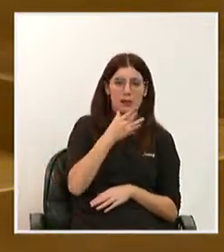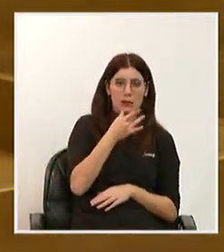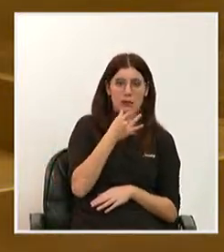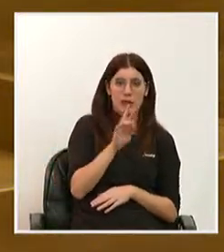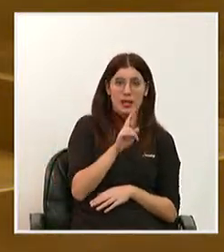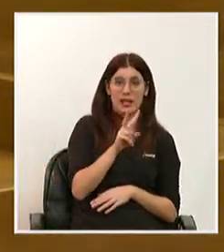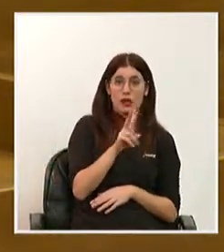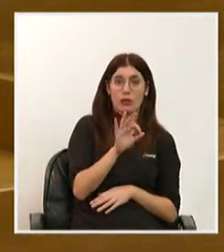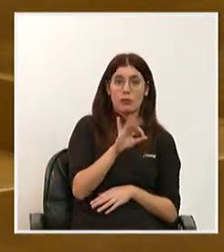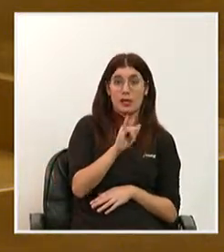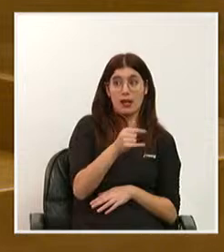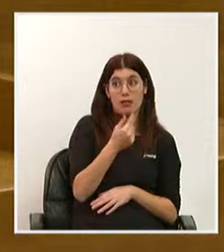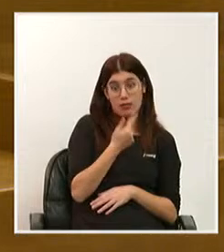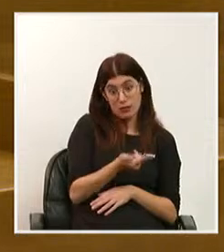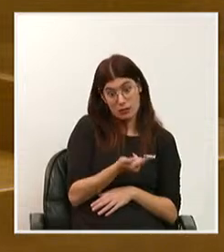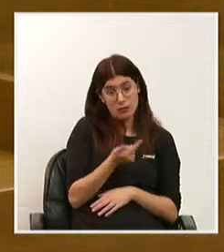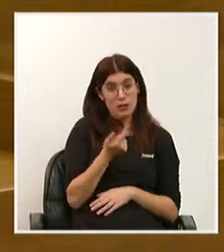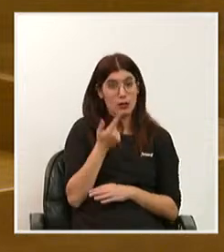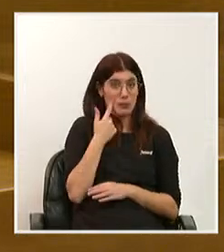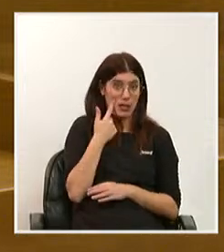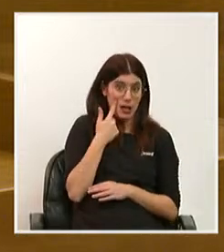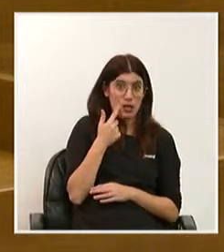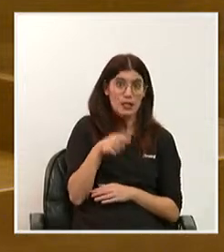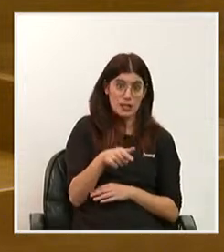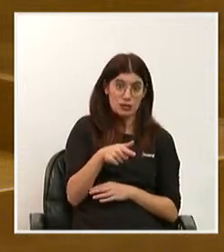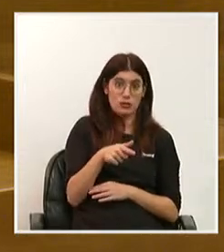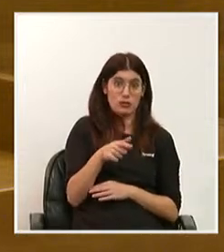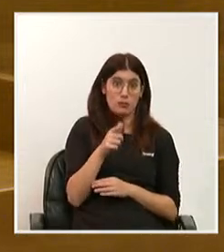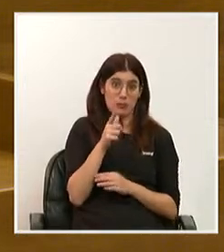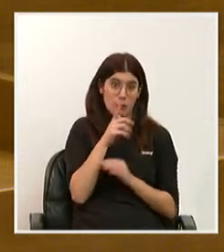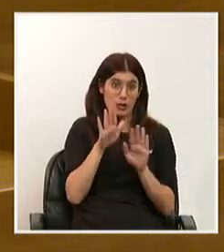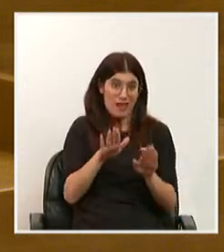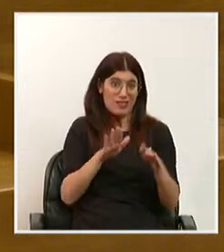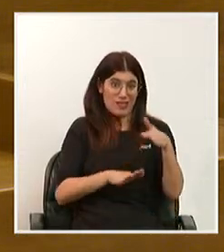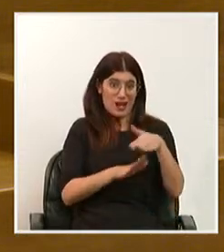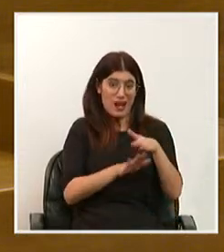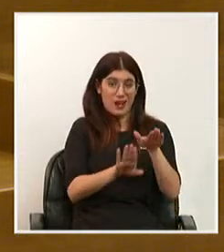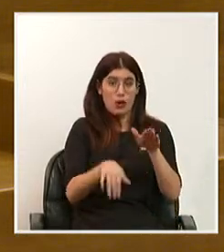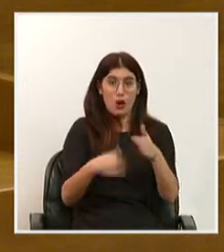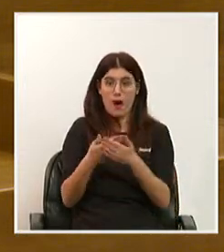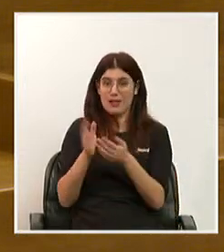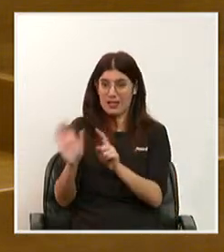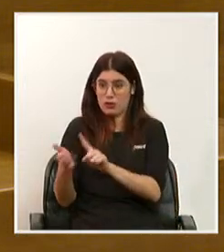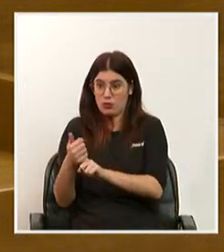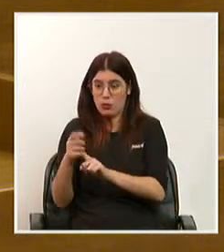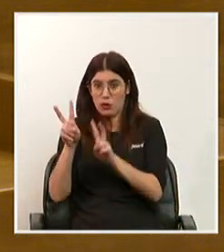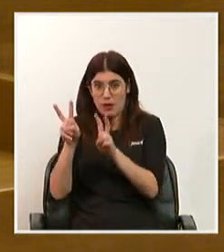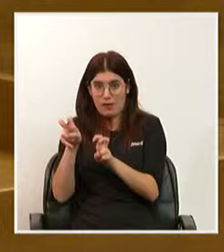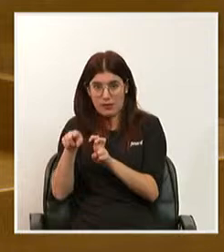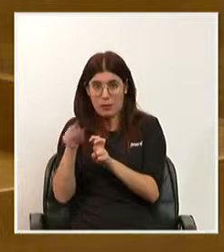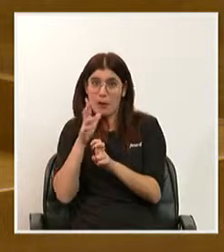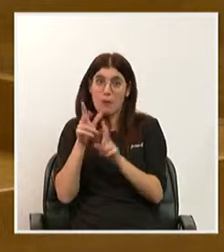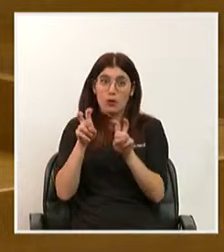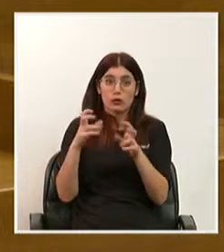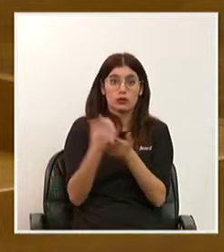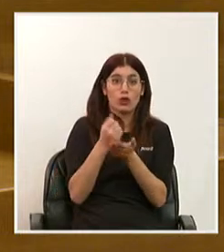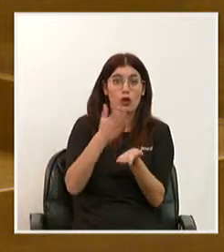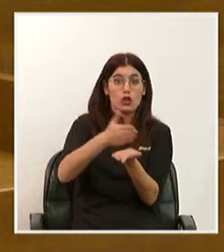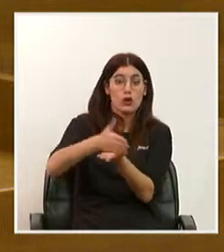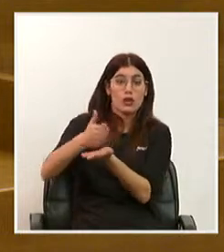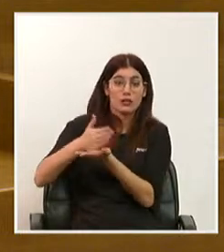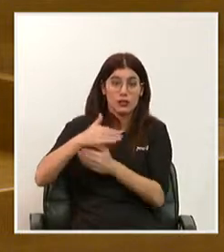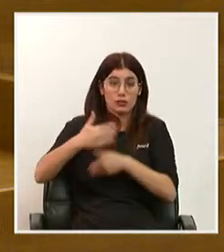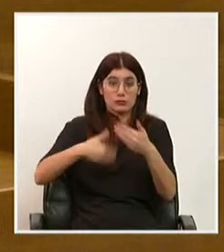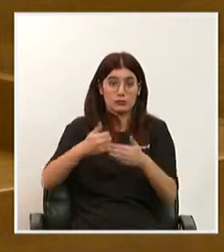haya dicho miren vamos a poner esto en paréntesis hasta que no se solvente esta cuestión Porque todos estos centros se procedió de